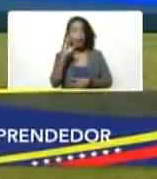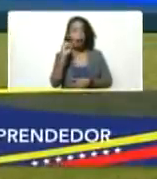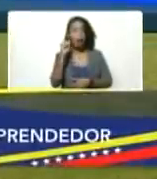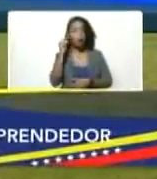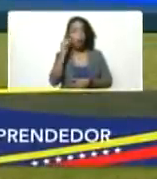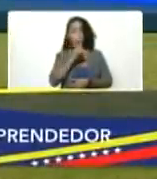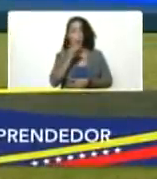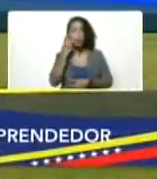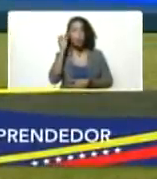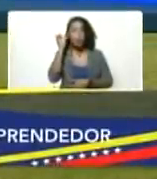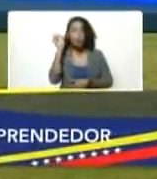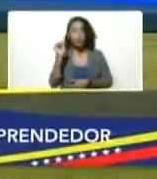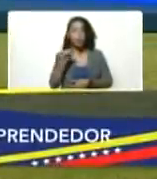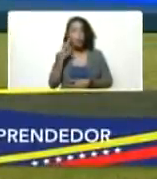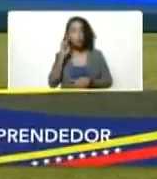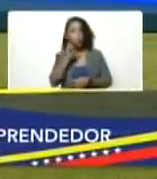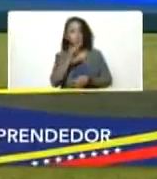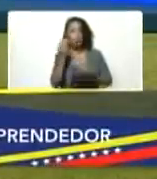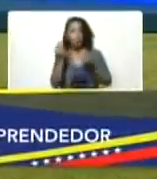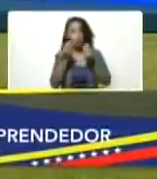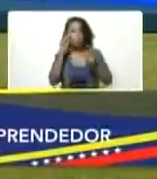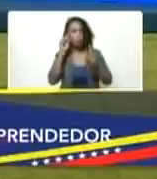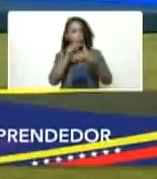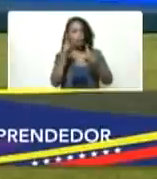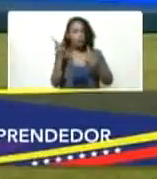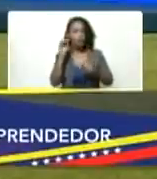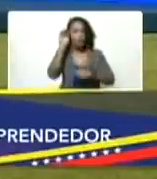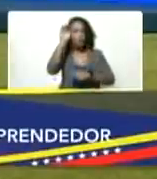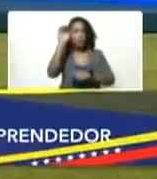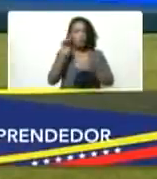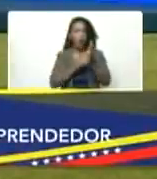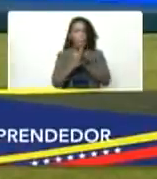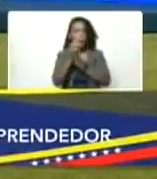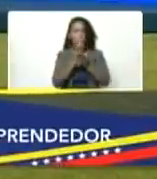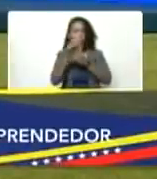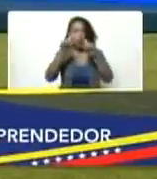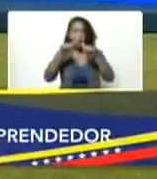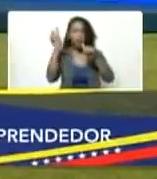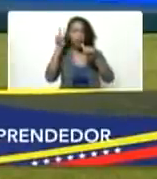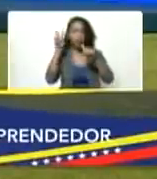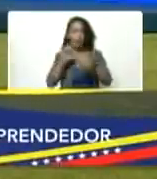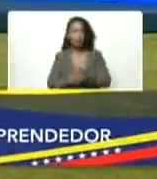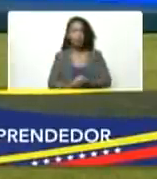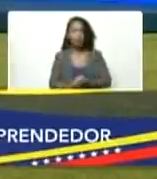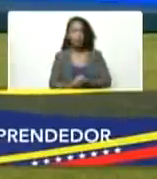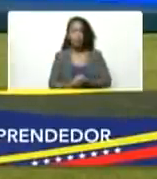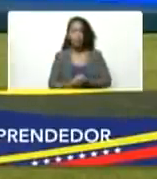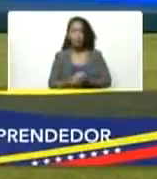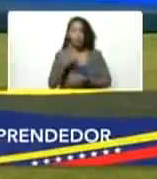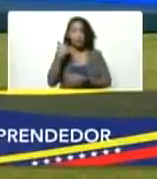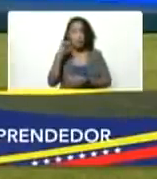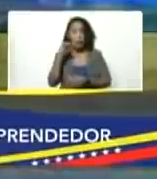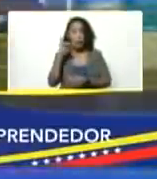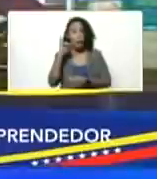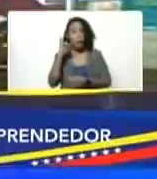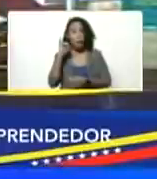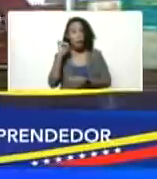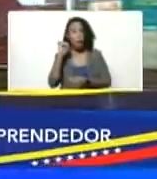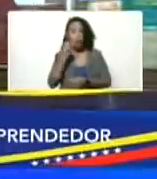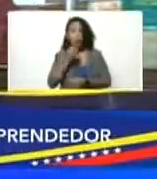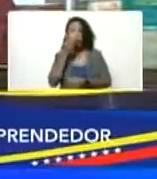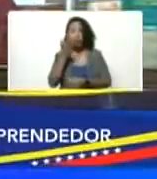¿hacia dónde ves tú, cómo ves tú el futuro del emprendimiento en Venezuela, que ha tenido tan